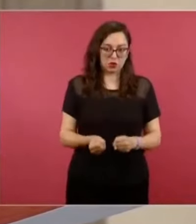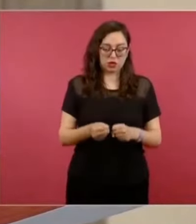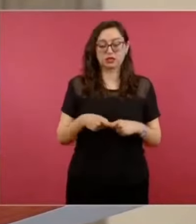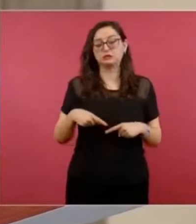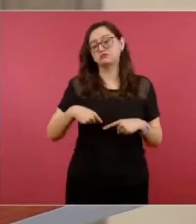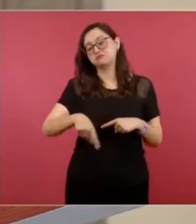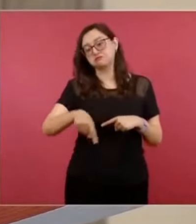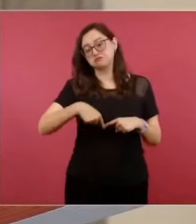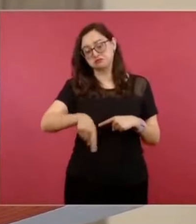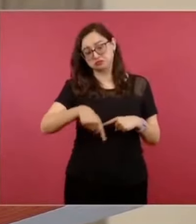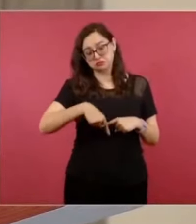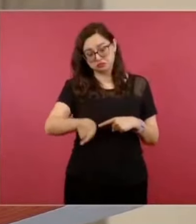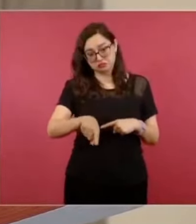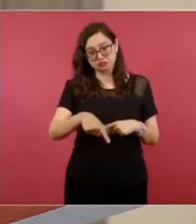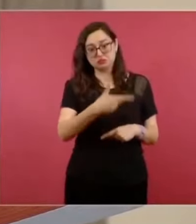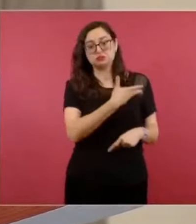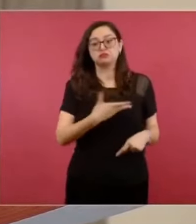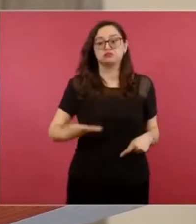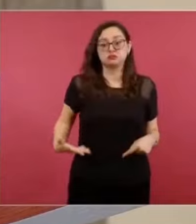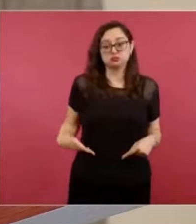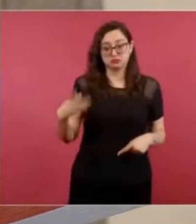los dos líderes